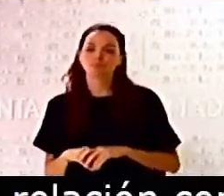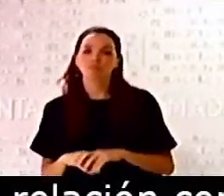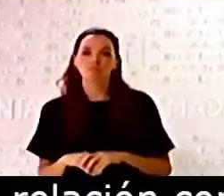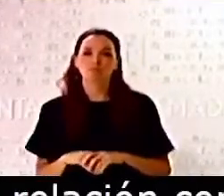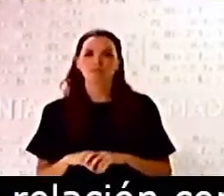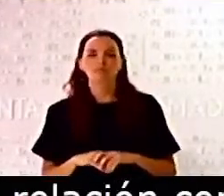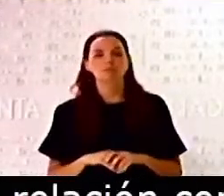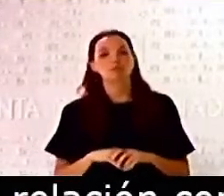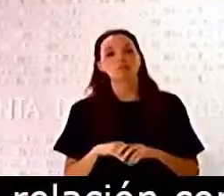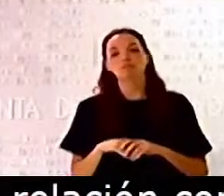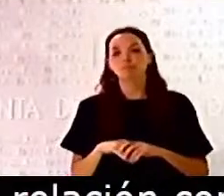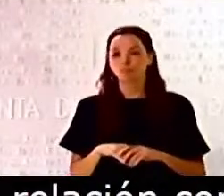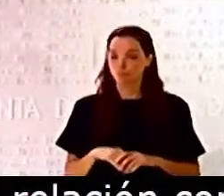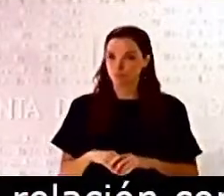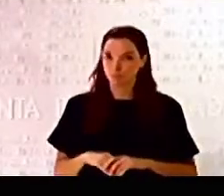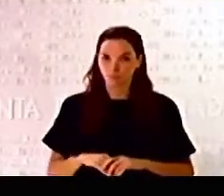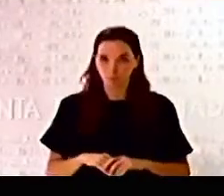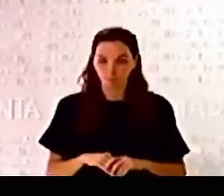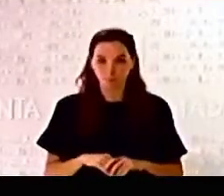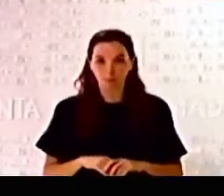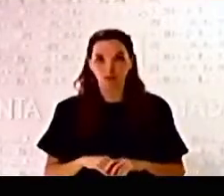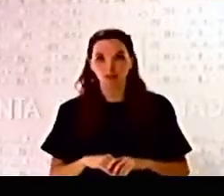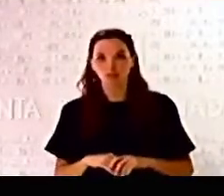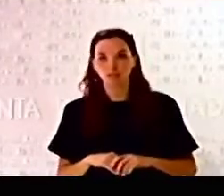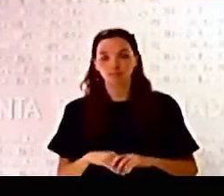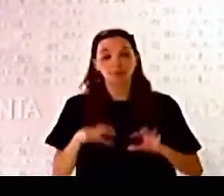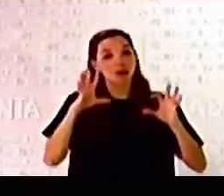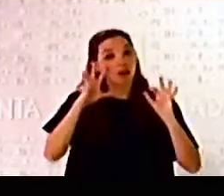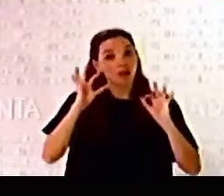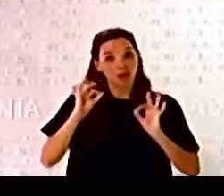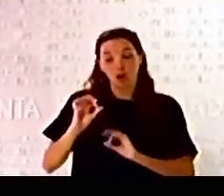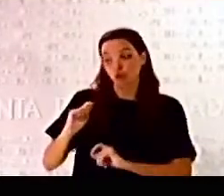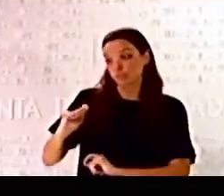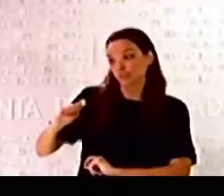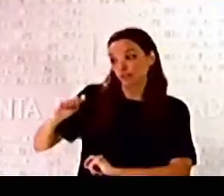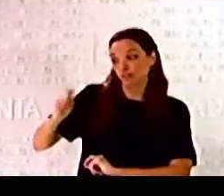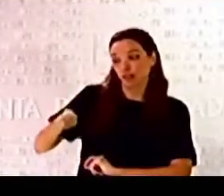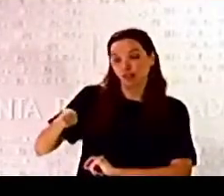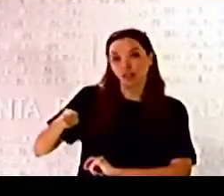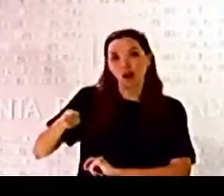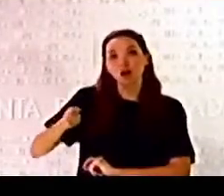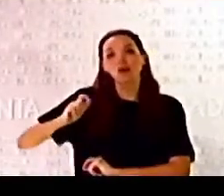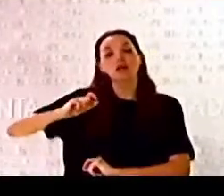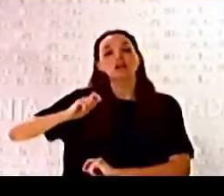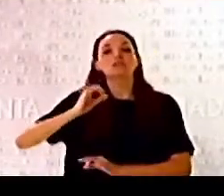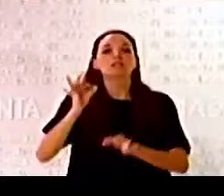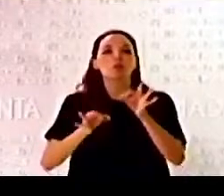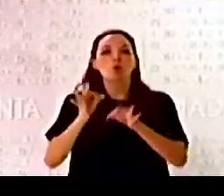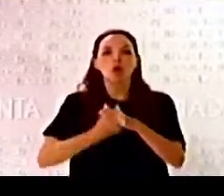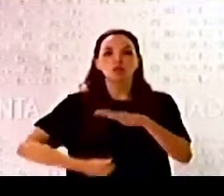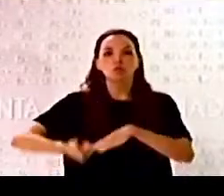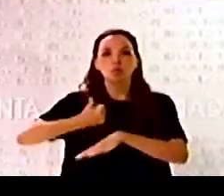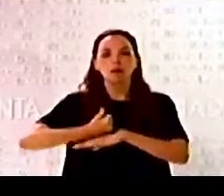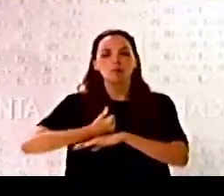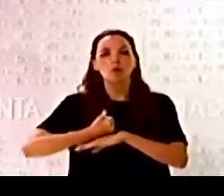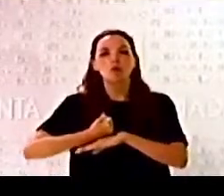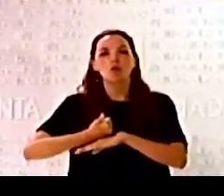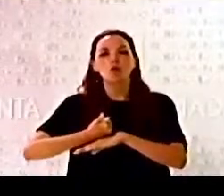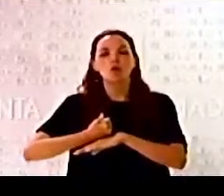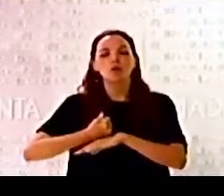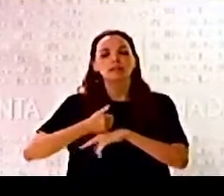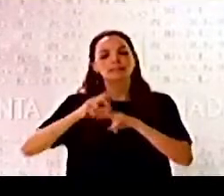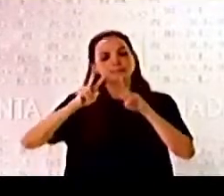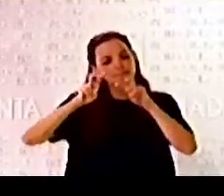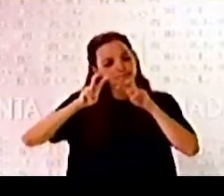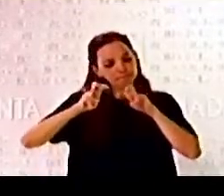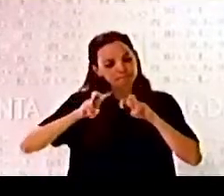Yo creo que la sentencia del Tribunal Supremo merece la pena analizarla con